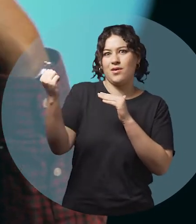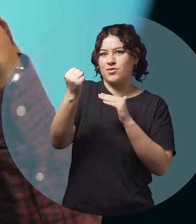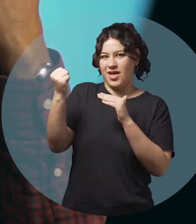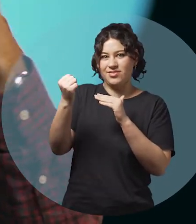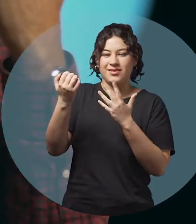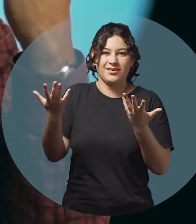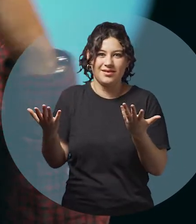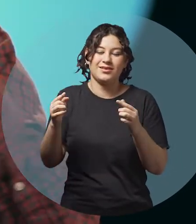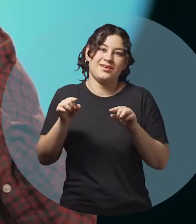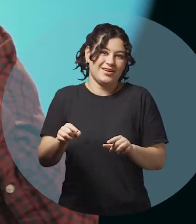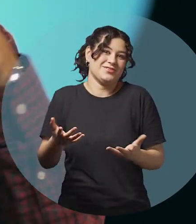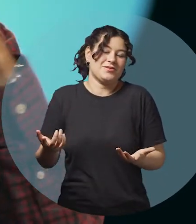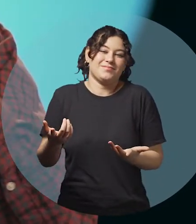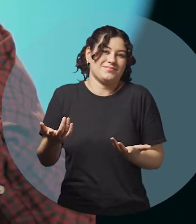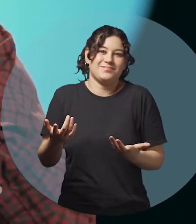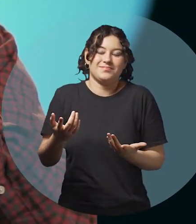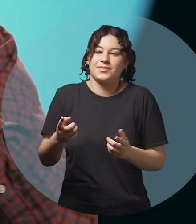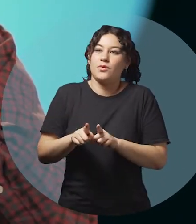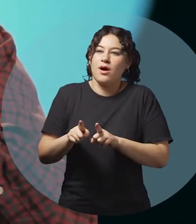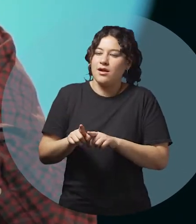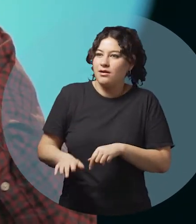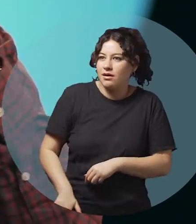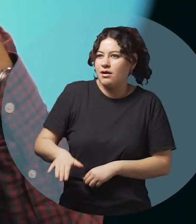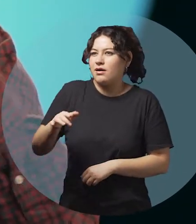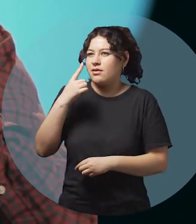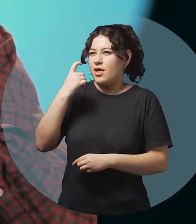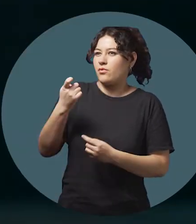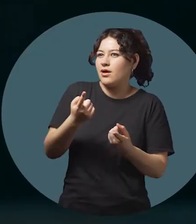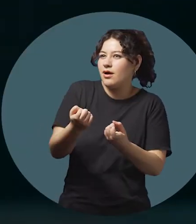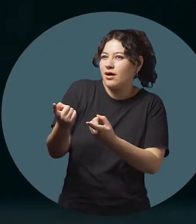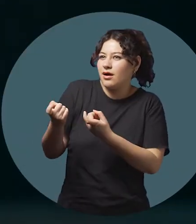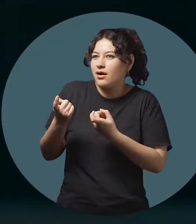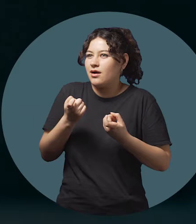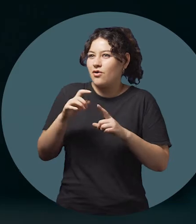fue mi padre. Y eso me parece que uno lo va criando, lo va mamando